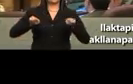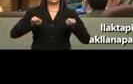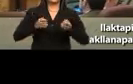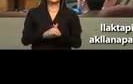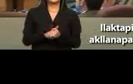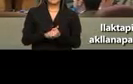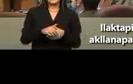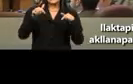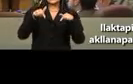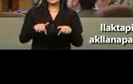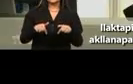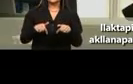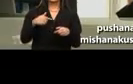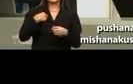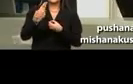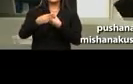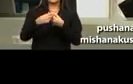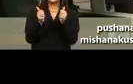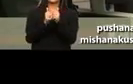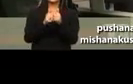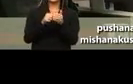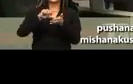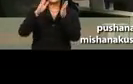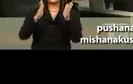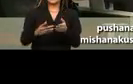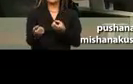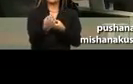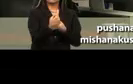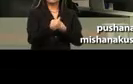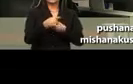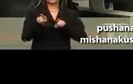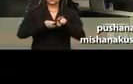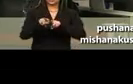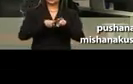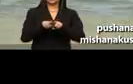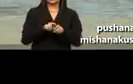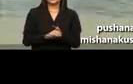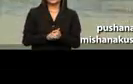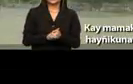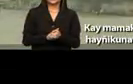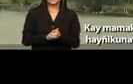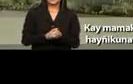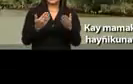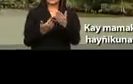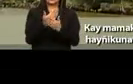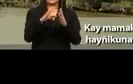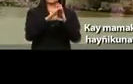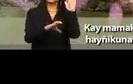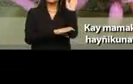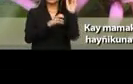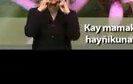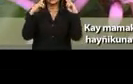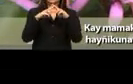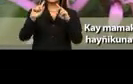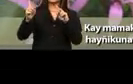control. Esta vez con participación de la ciudadanía y mediante concurso de merecimientos. La nueva Constitución reconoce